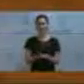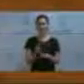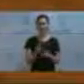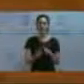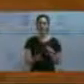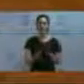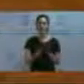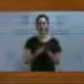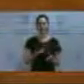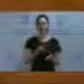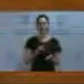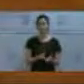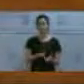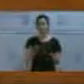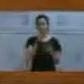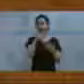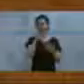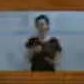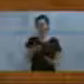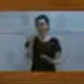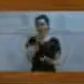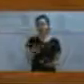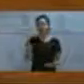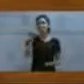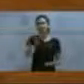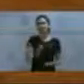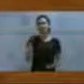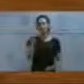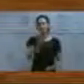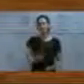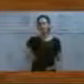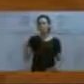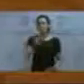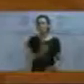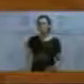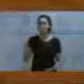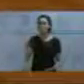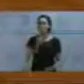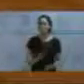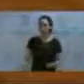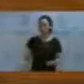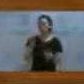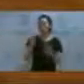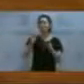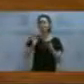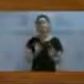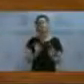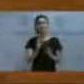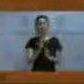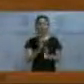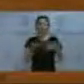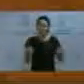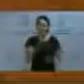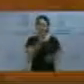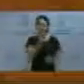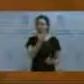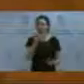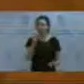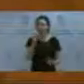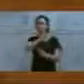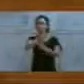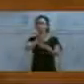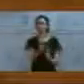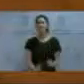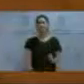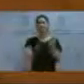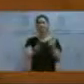desarrollando a lo largo de todas las semanas, en los plenos, en los compromisos, en los presupuestos, en las leyes. Hay